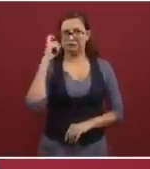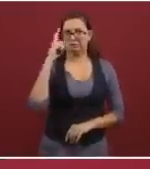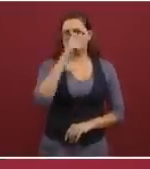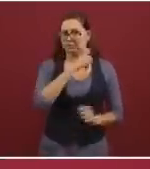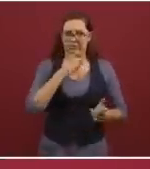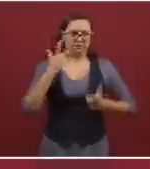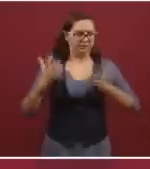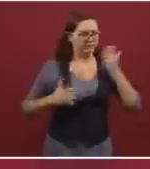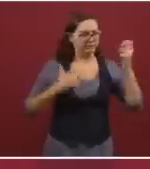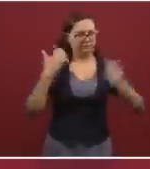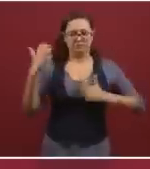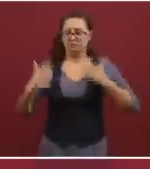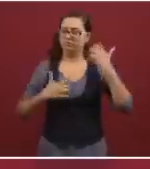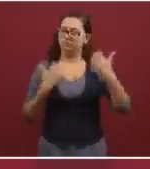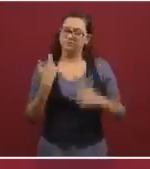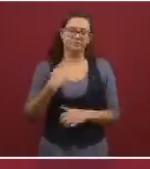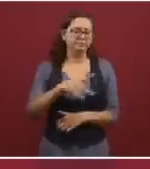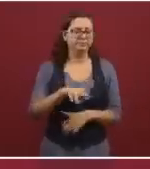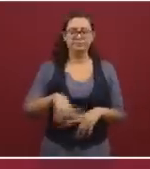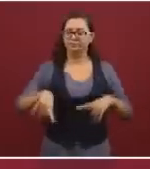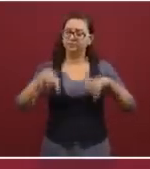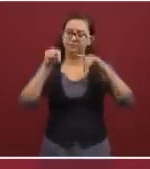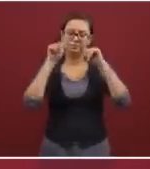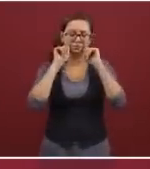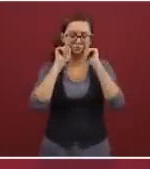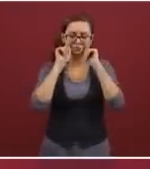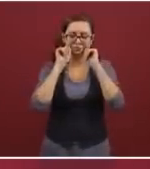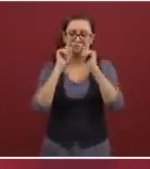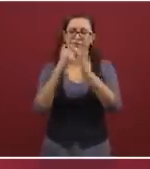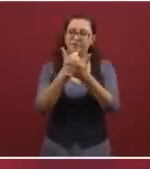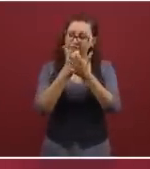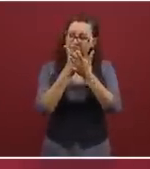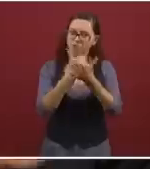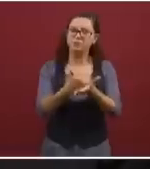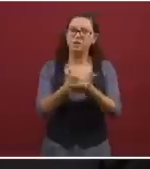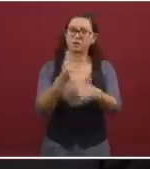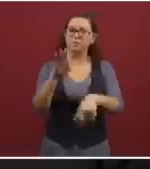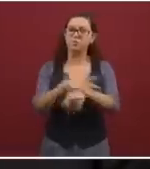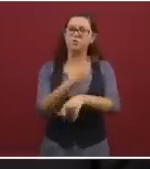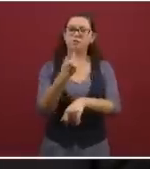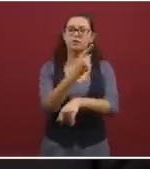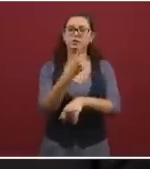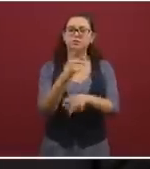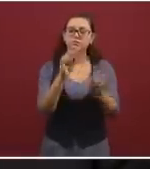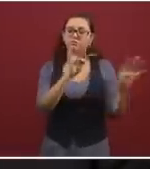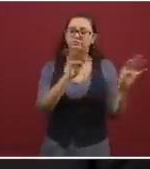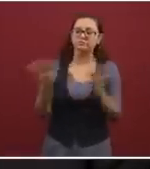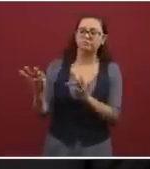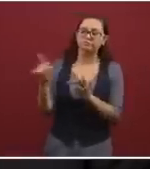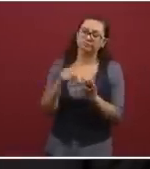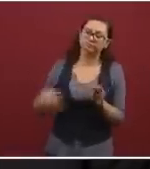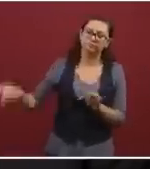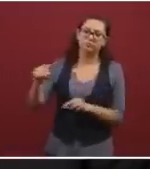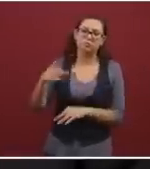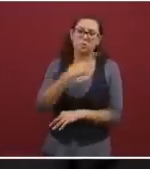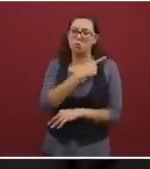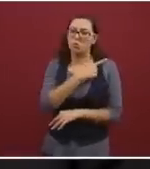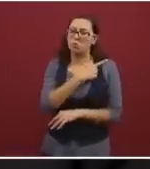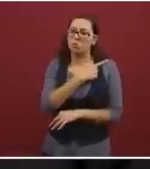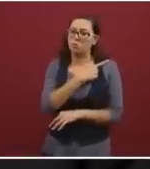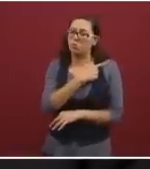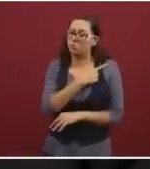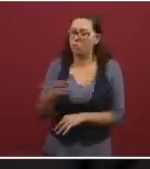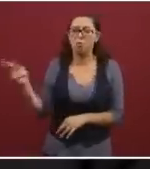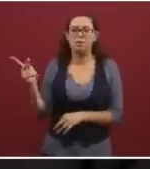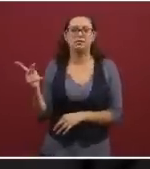pero ayuda a voltear a ver a los que no tienen nada.